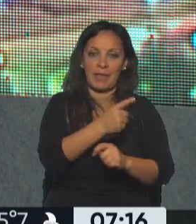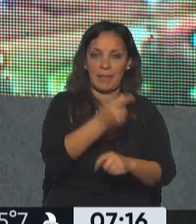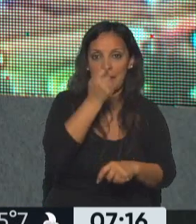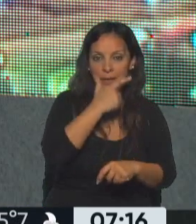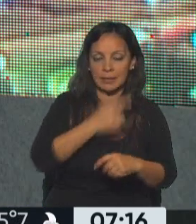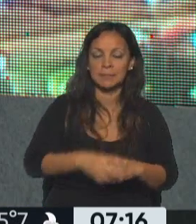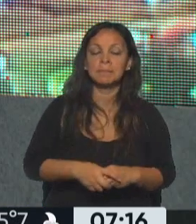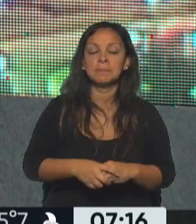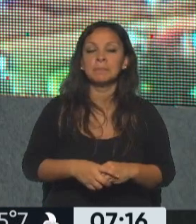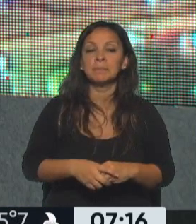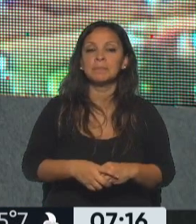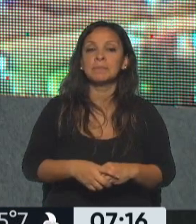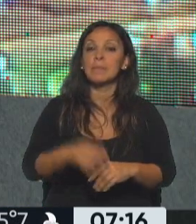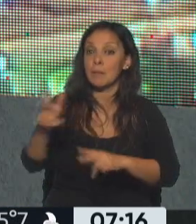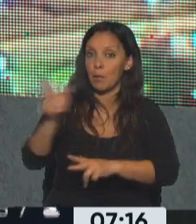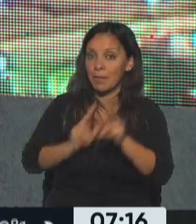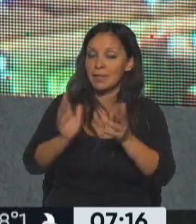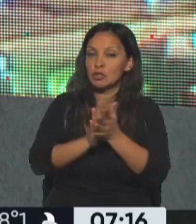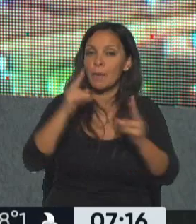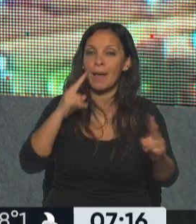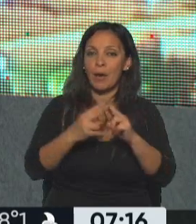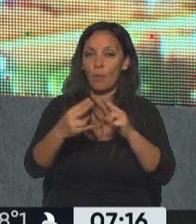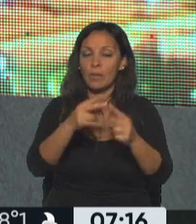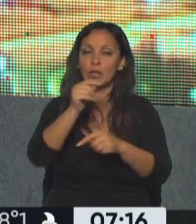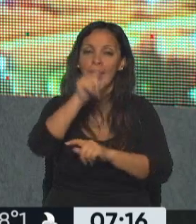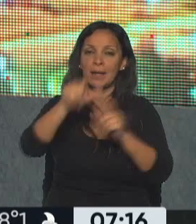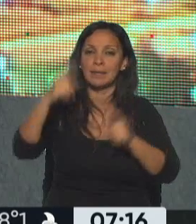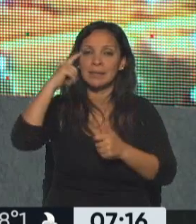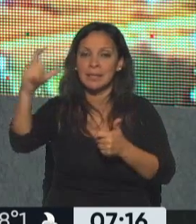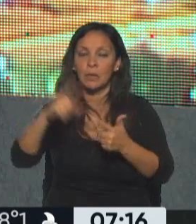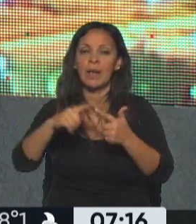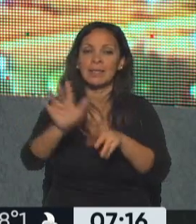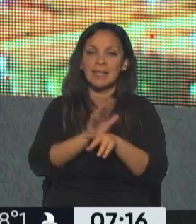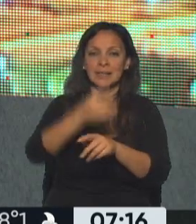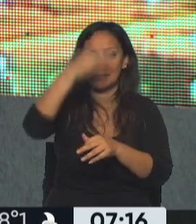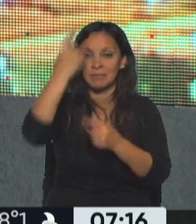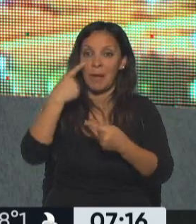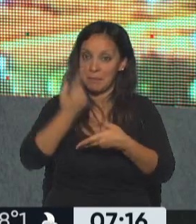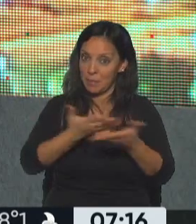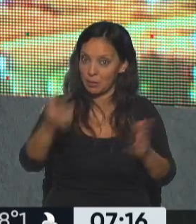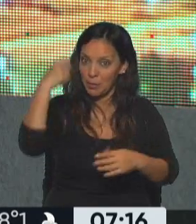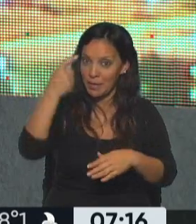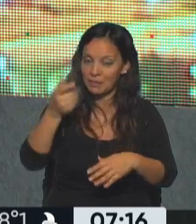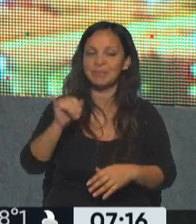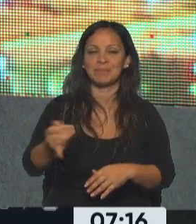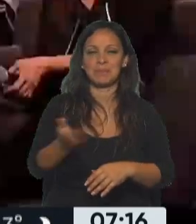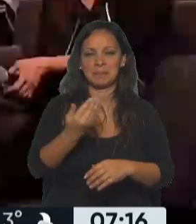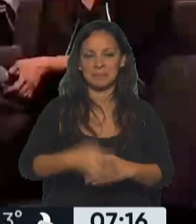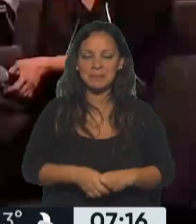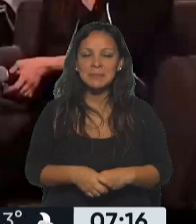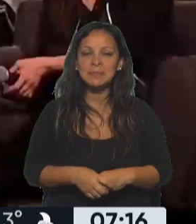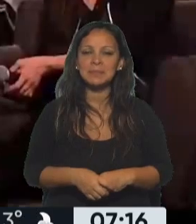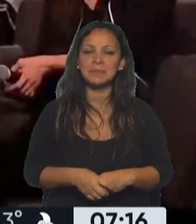el encuentro que mantuvo Massa con intelectuales, con artistas, y compartimos algunas de las repercusiones de ese acto. Dale. Vamos.